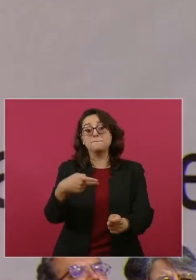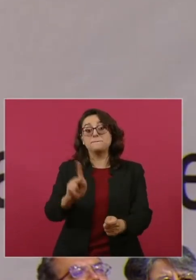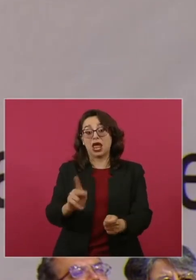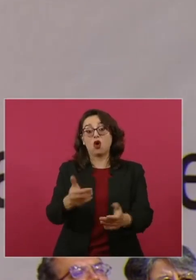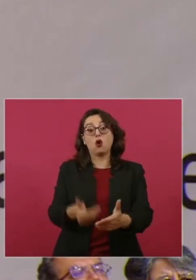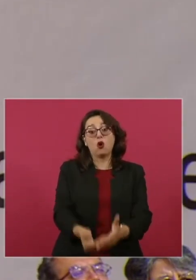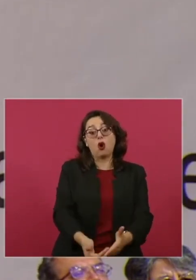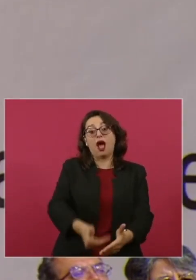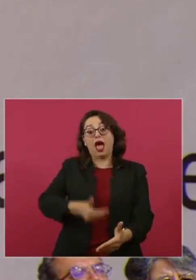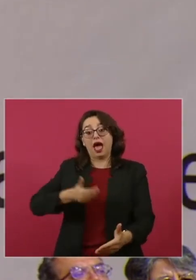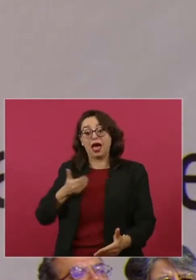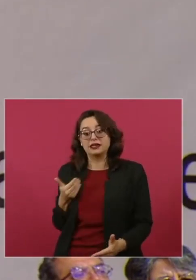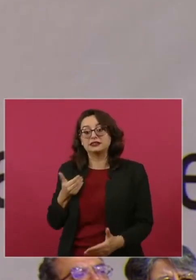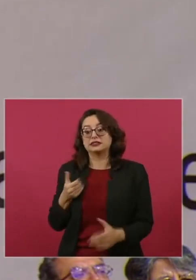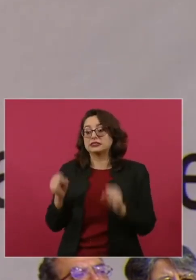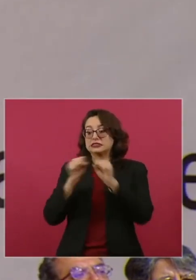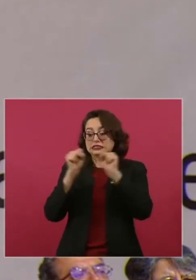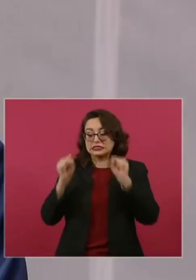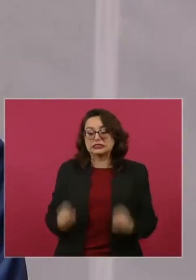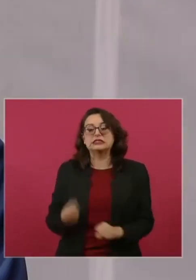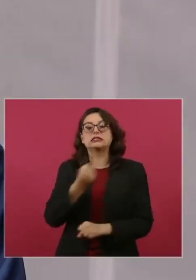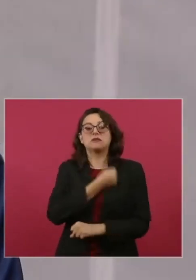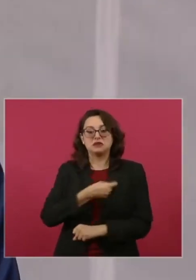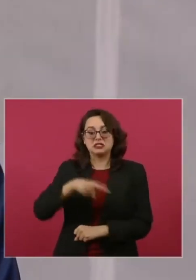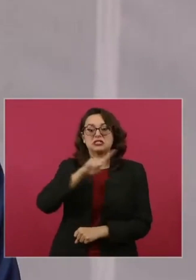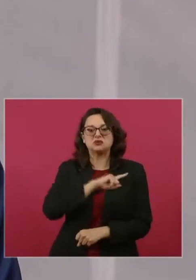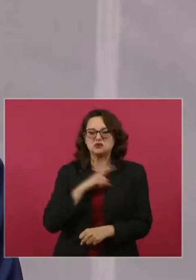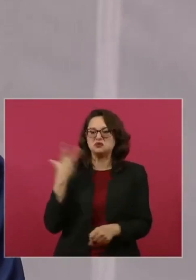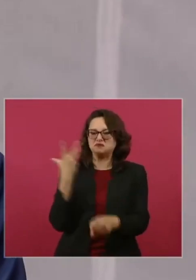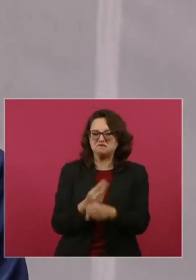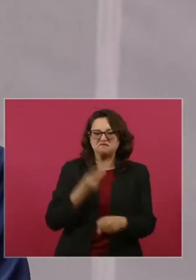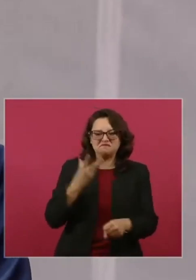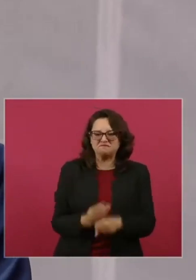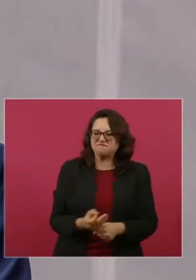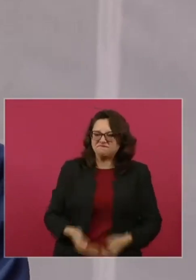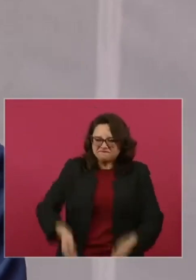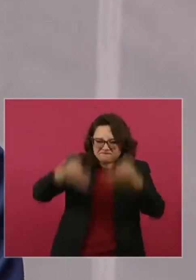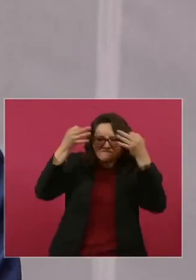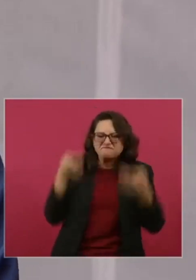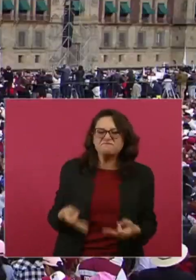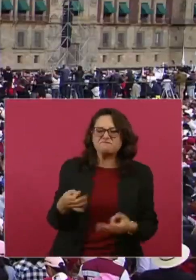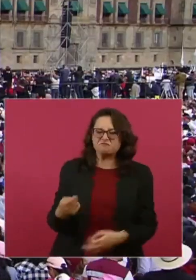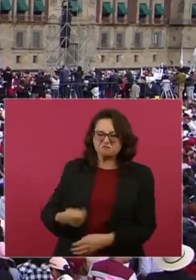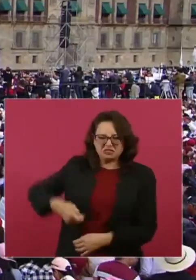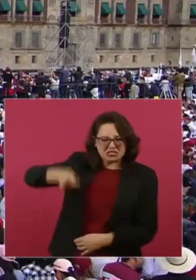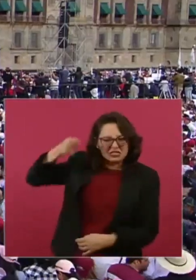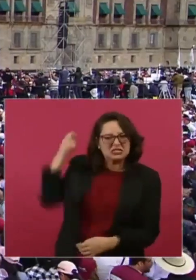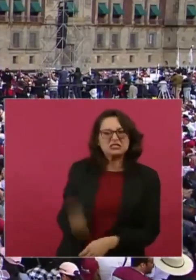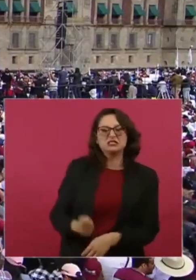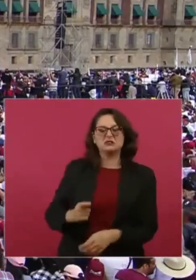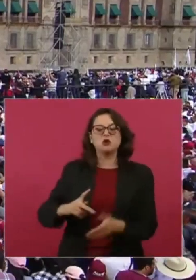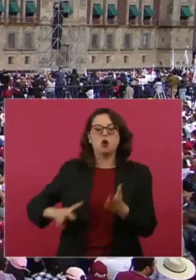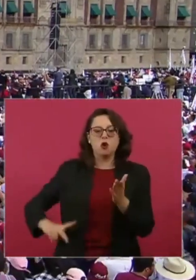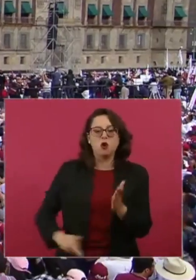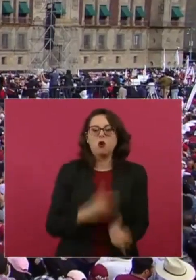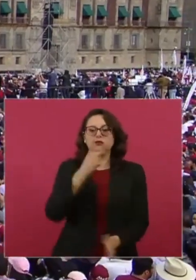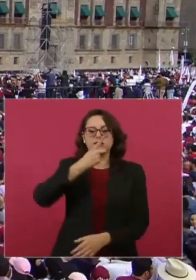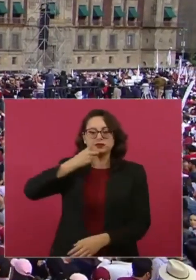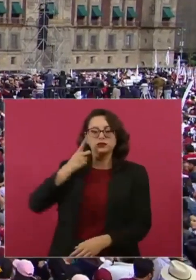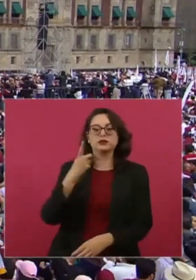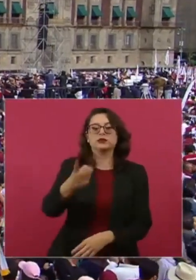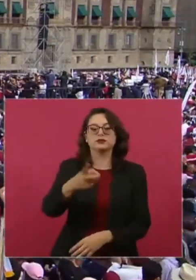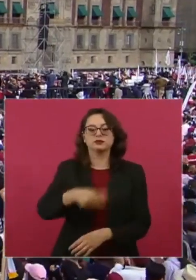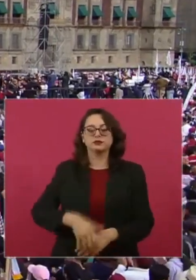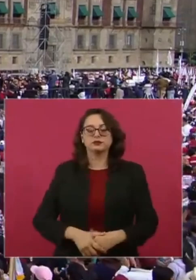mundo, repito, lo vuelvo a decir, me canso ganso. Before I finish my term, our healthcare system will be one of the best